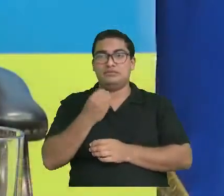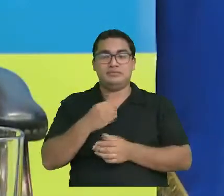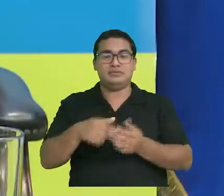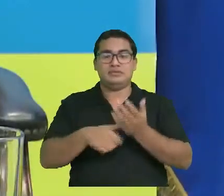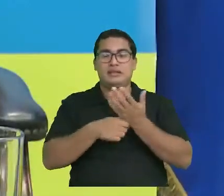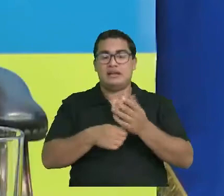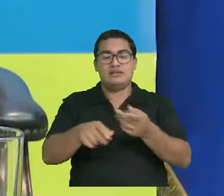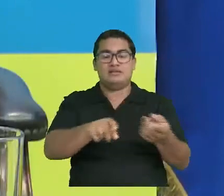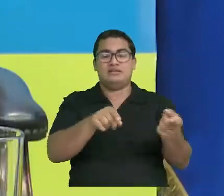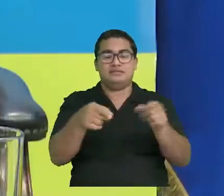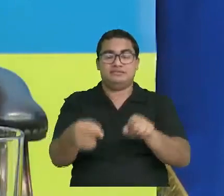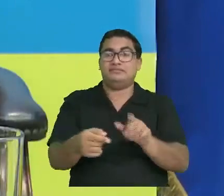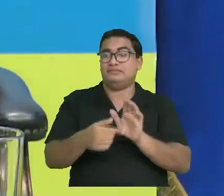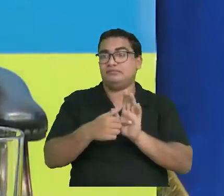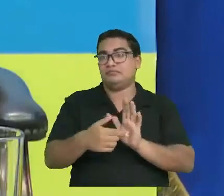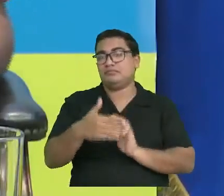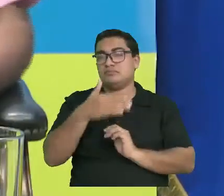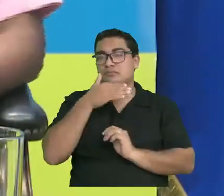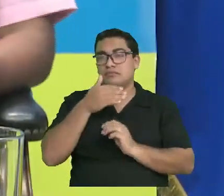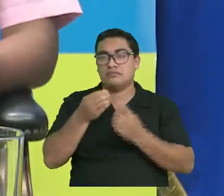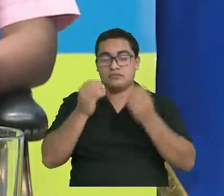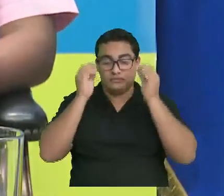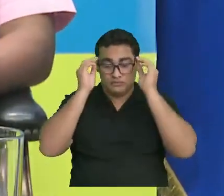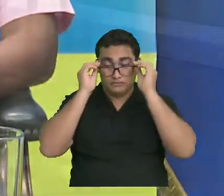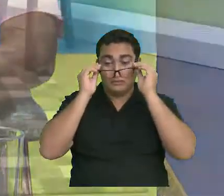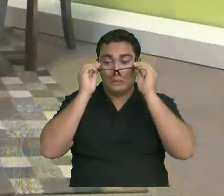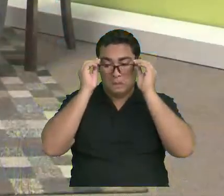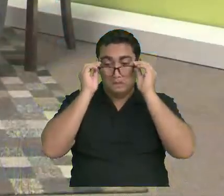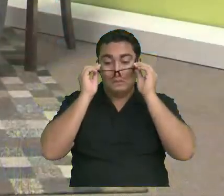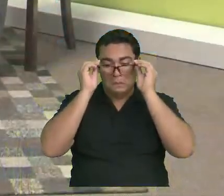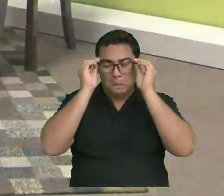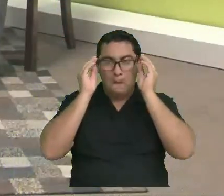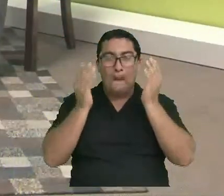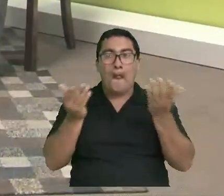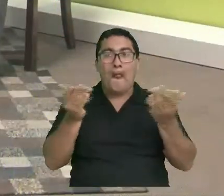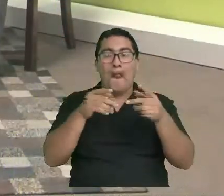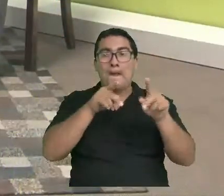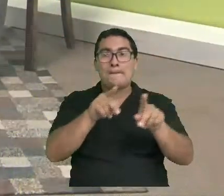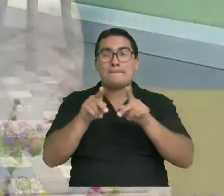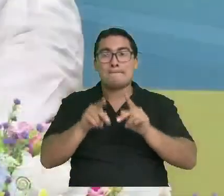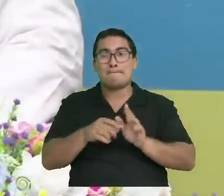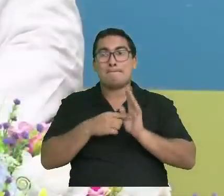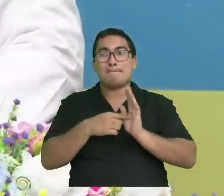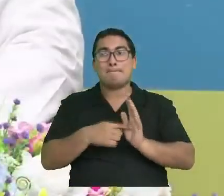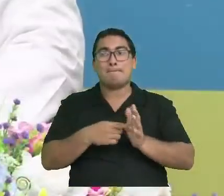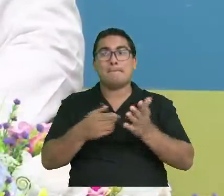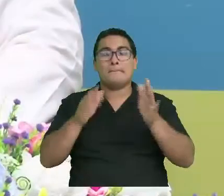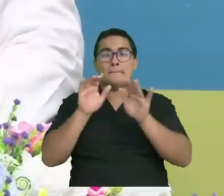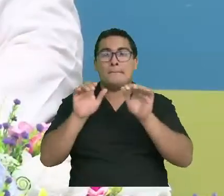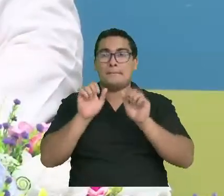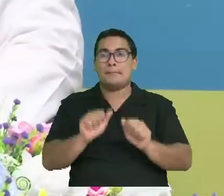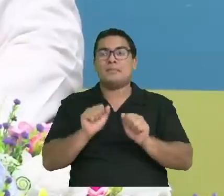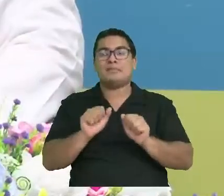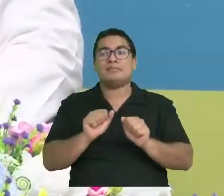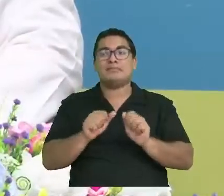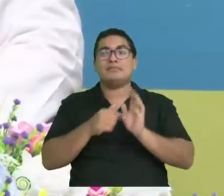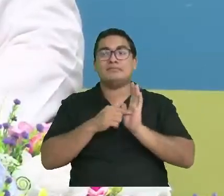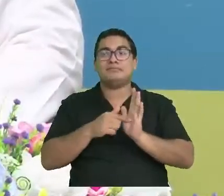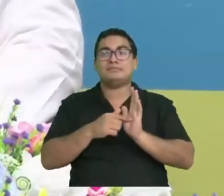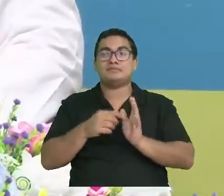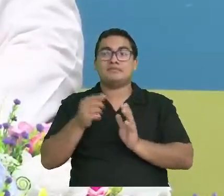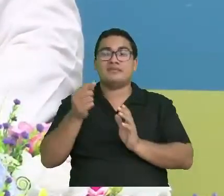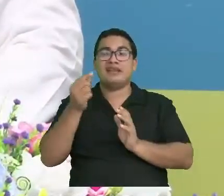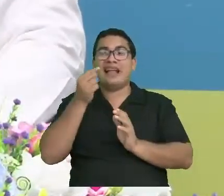Es muy difícil. Igualmente, los pacientes de bruxómanos o bruxópatas, ¿verdad? Cuando ya ciertas